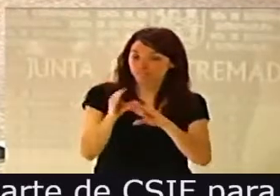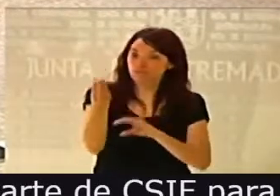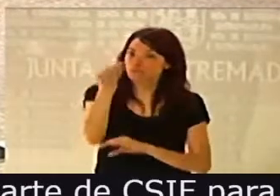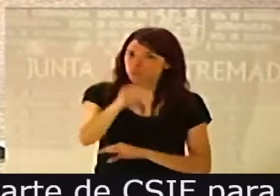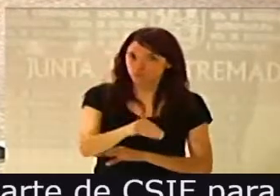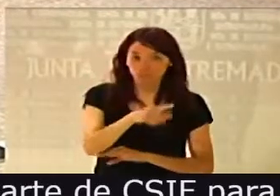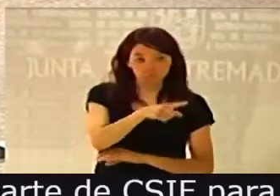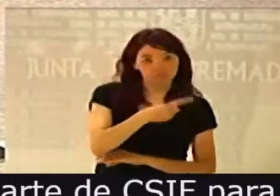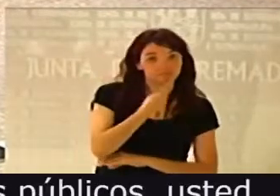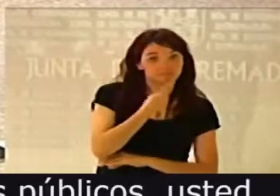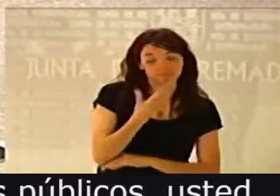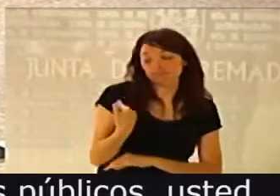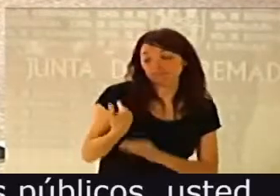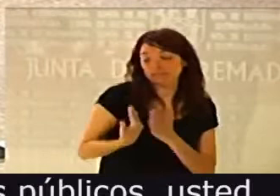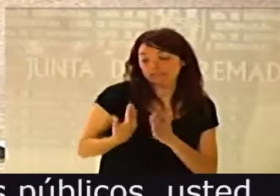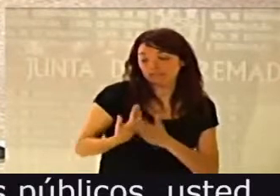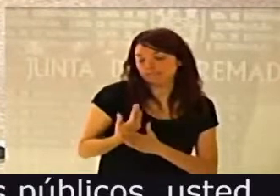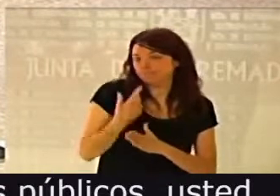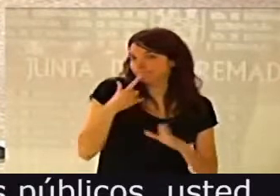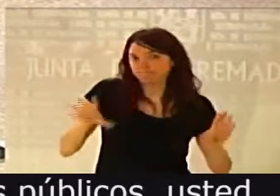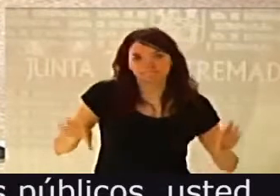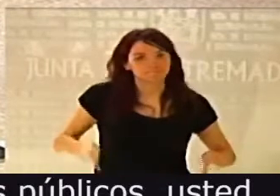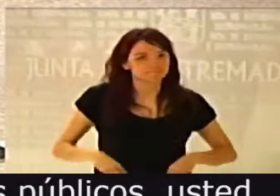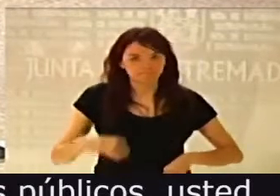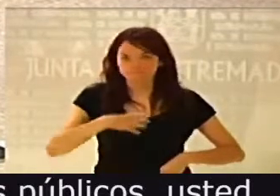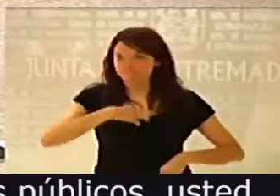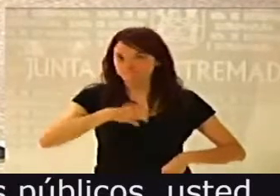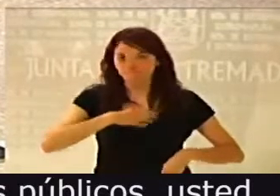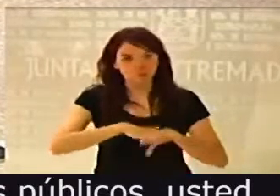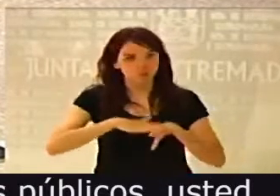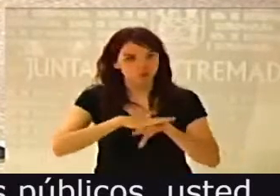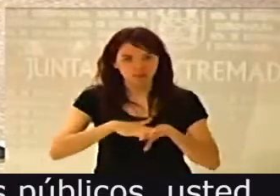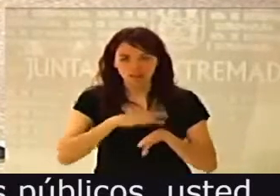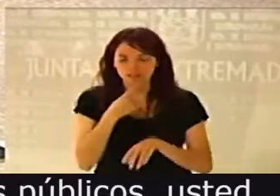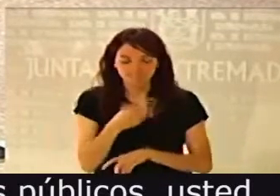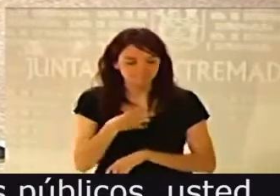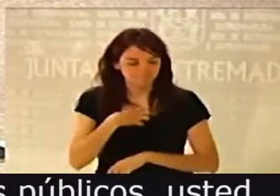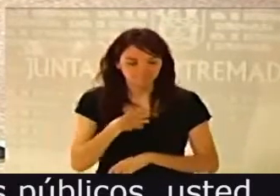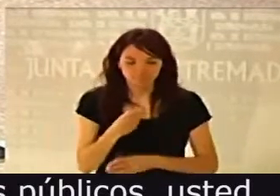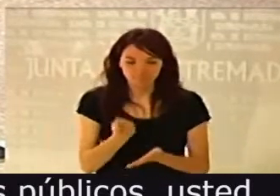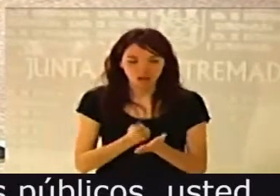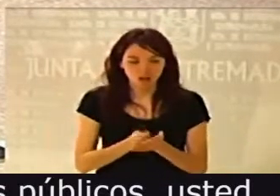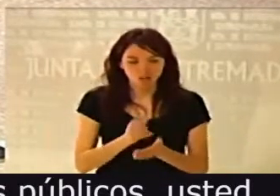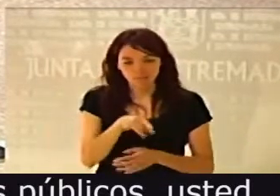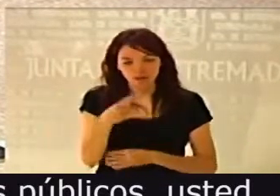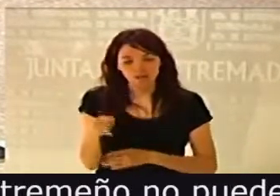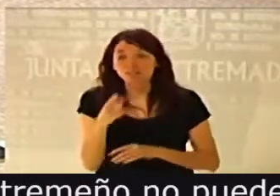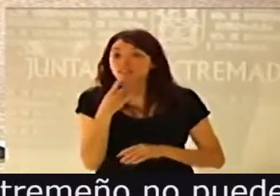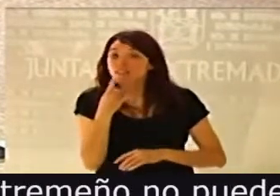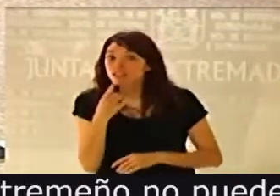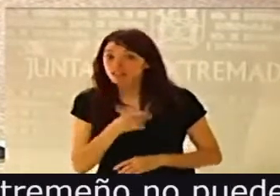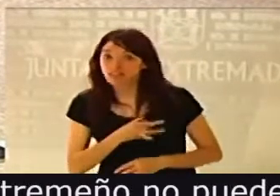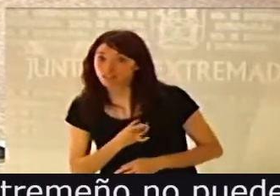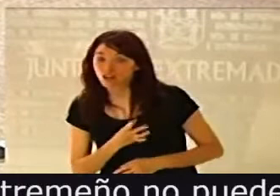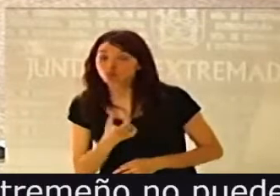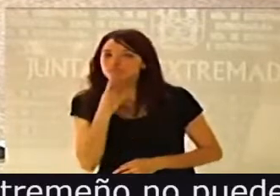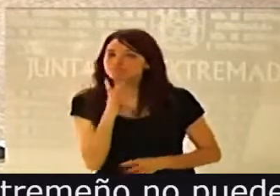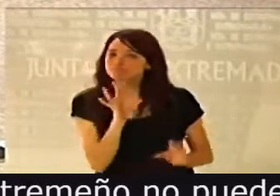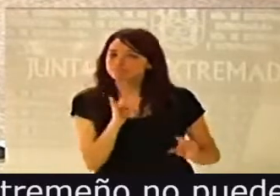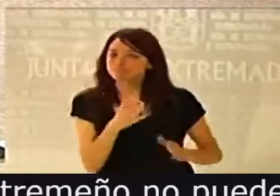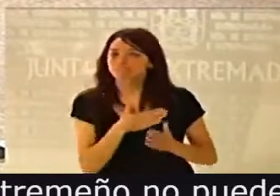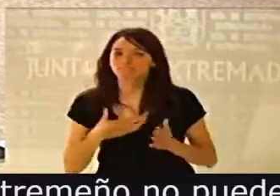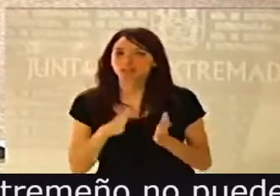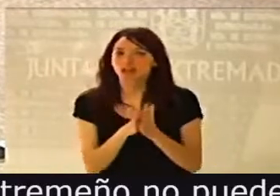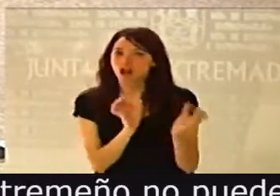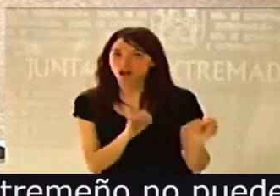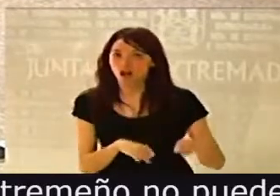puede asumir el gobierno extremeño ese gasto, ese coste. Dice que ellos van con voluntad de acuerdo, pero que si finalmente no se lleva a